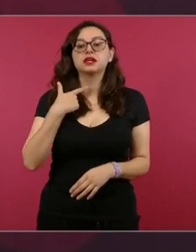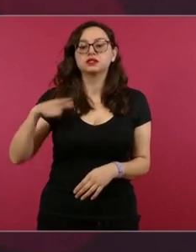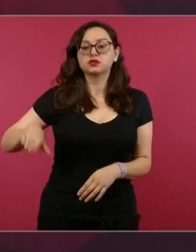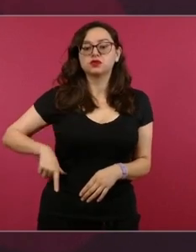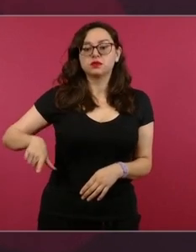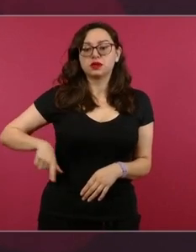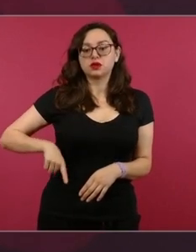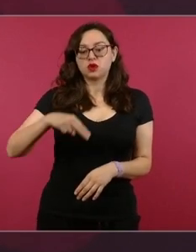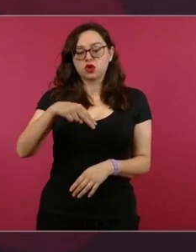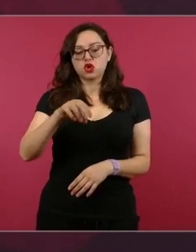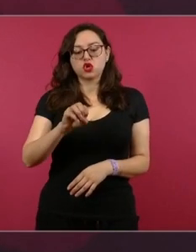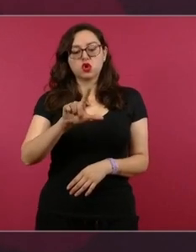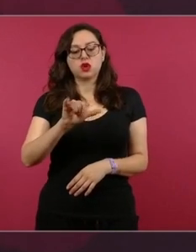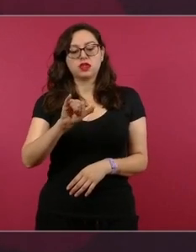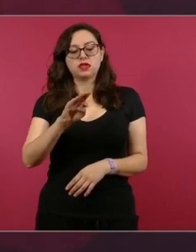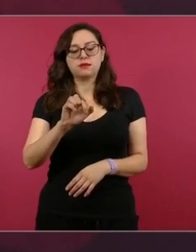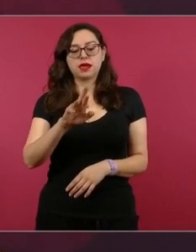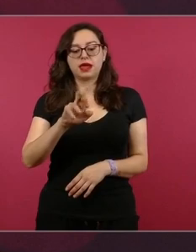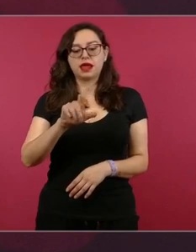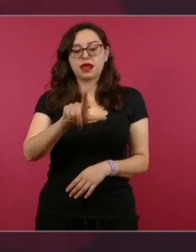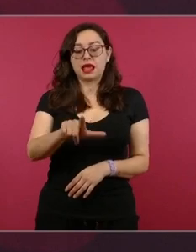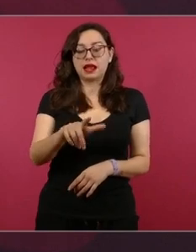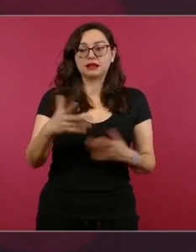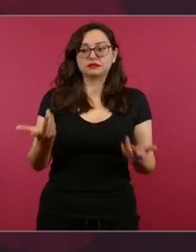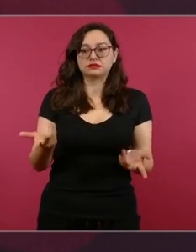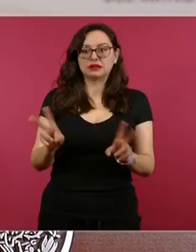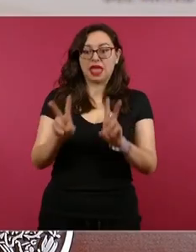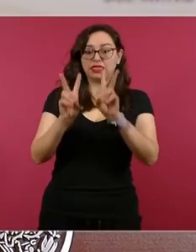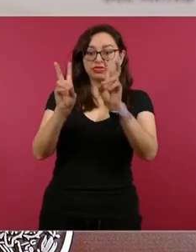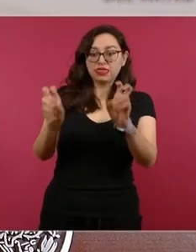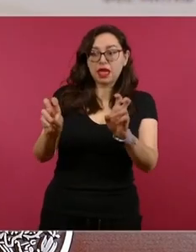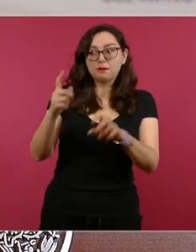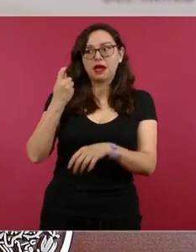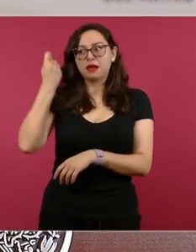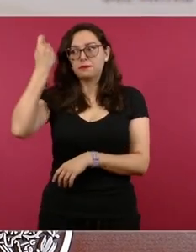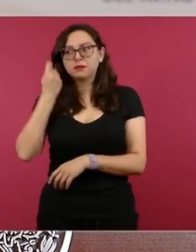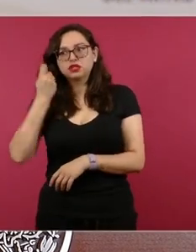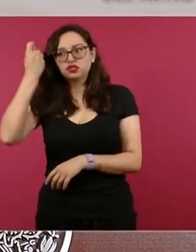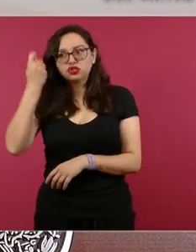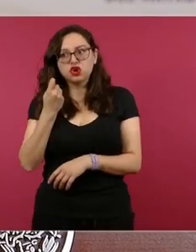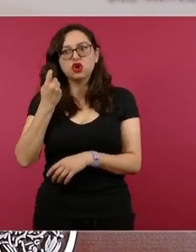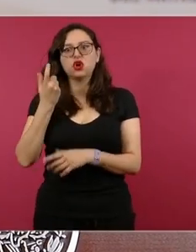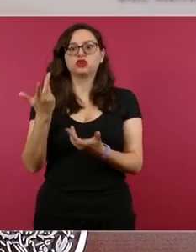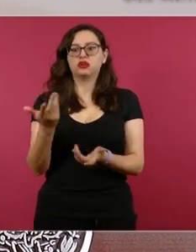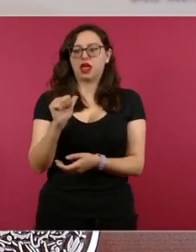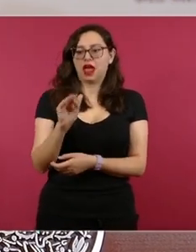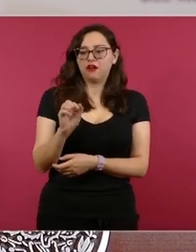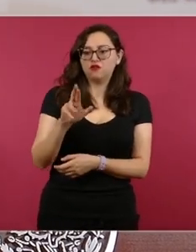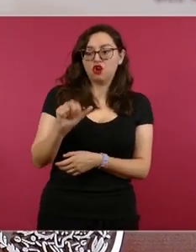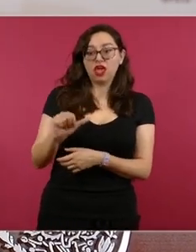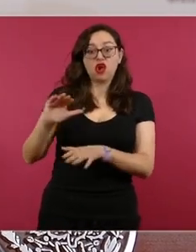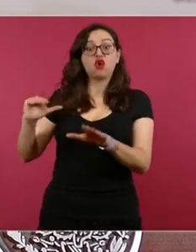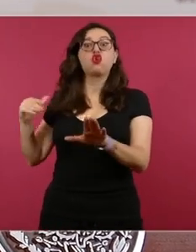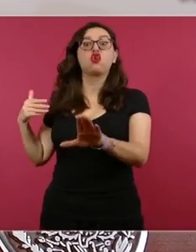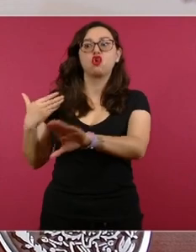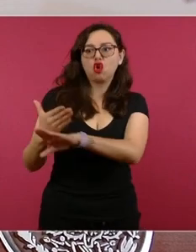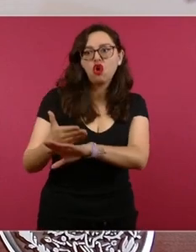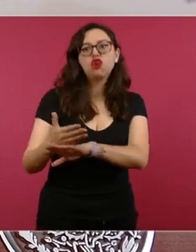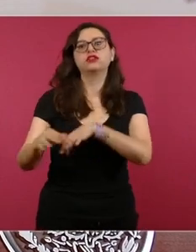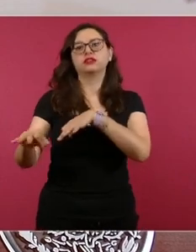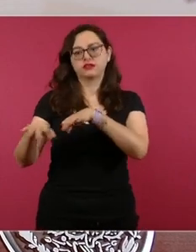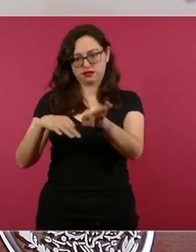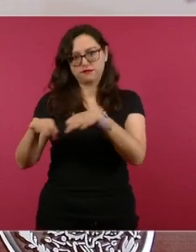que no quieren que se hable del tema, ¿no? No quieren que se diga que en